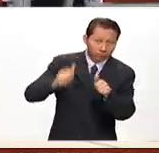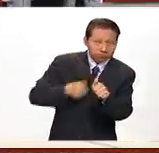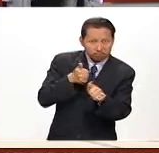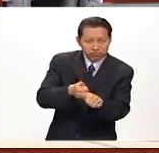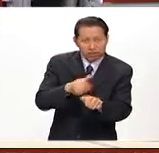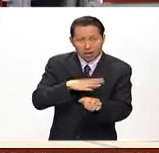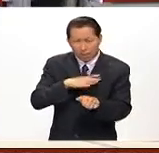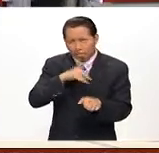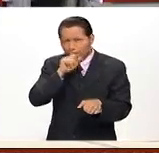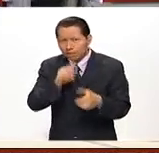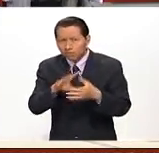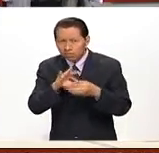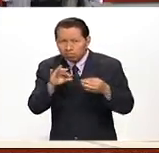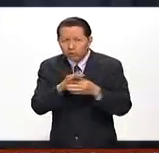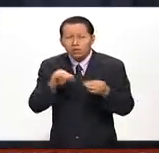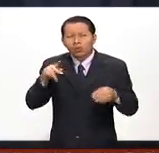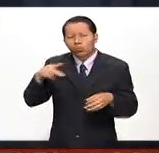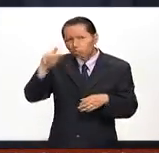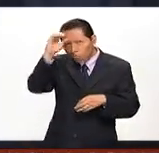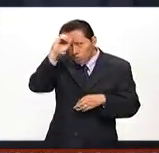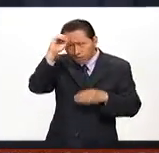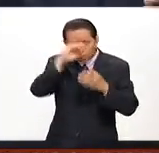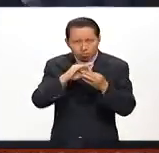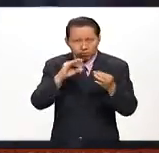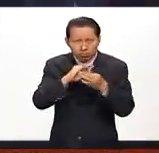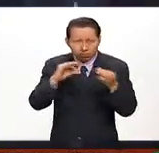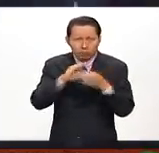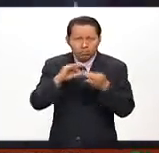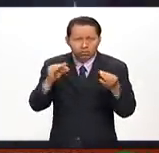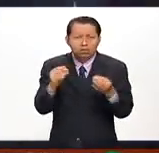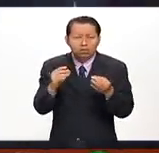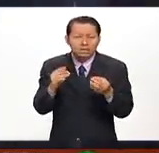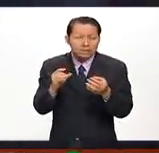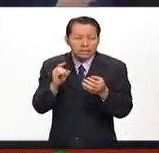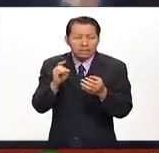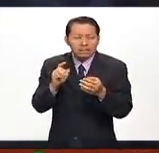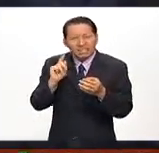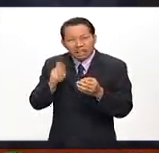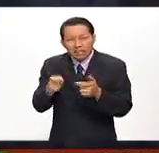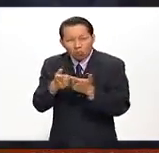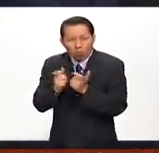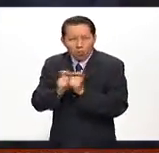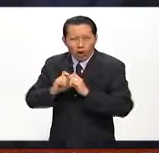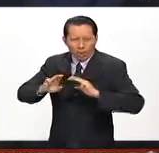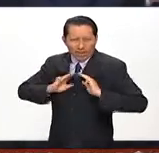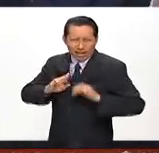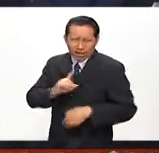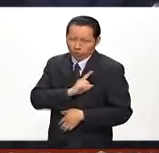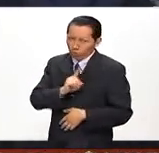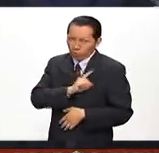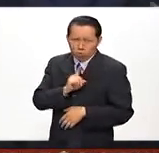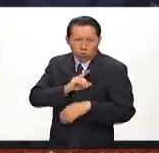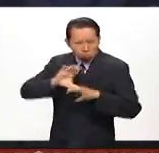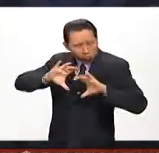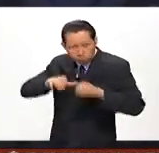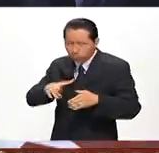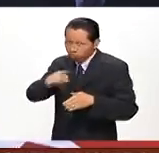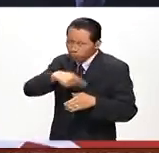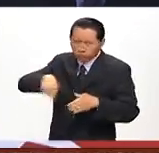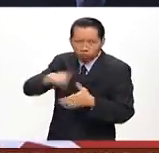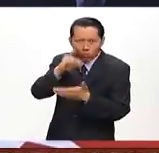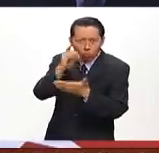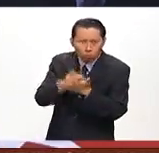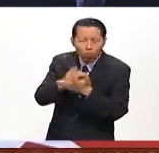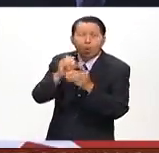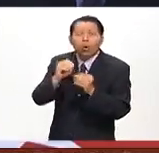Estado. Desde tu perspectiva, ¿actuaron de manera solo este grupo militar o hay países que